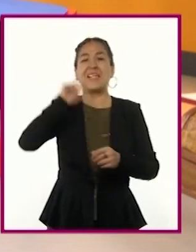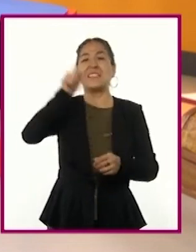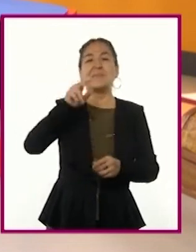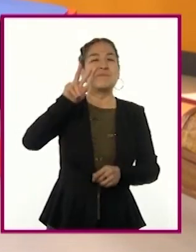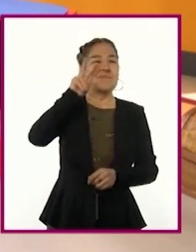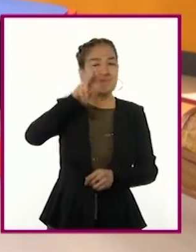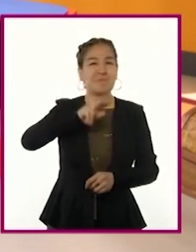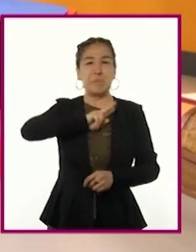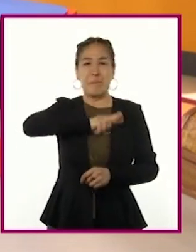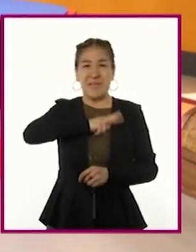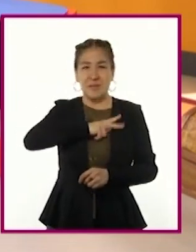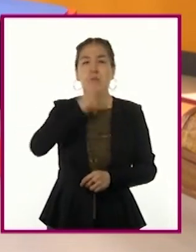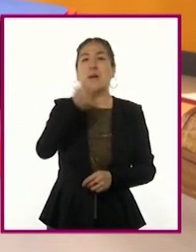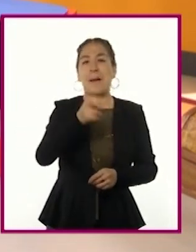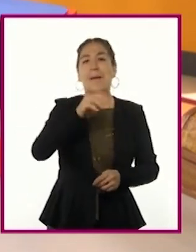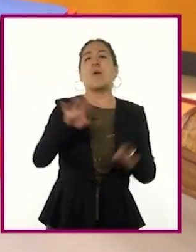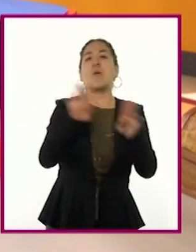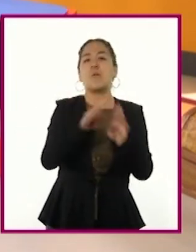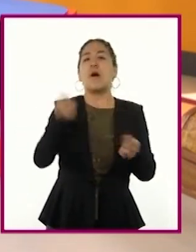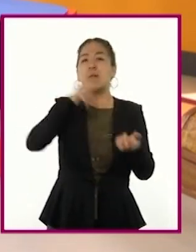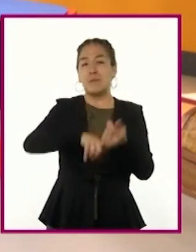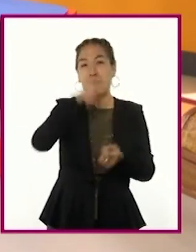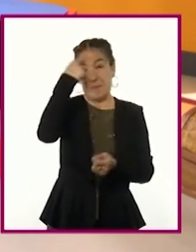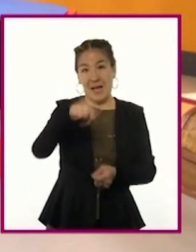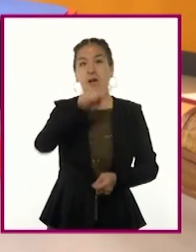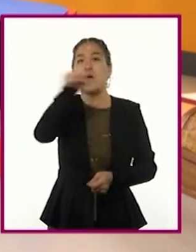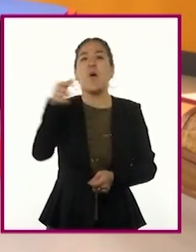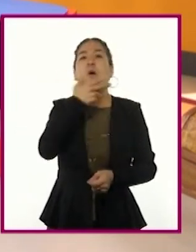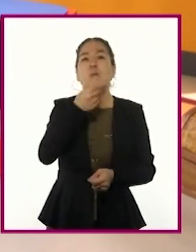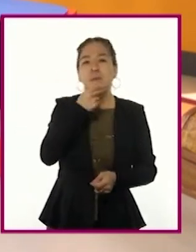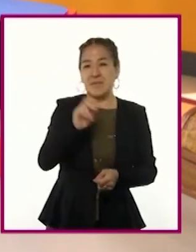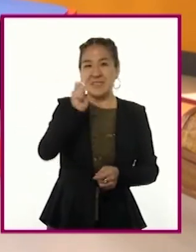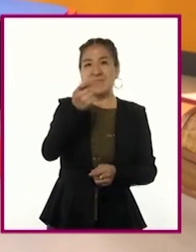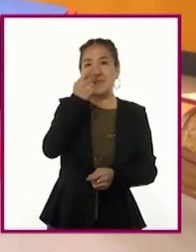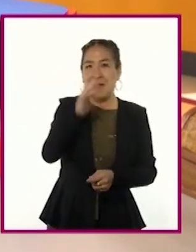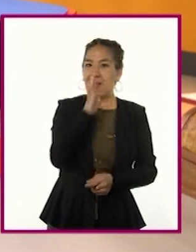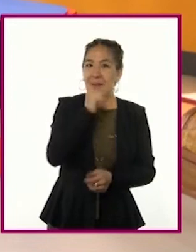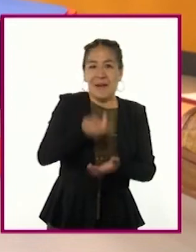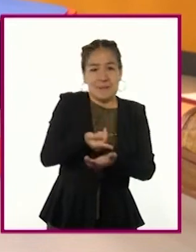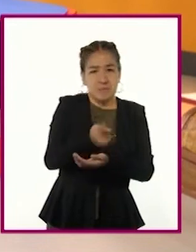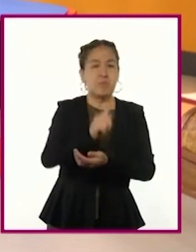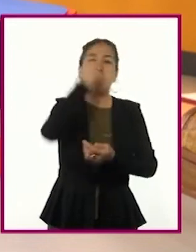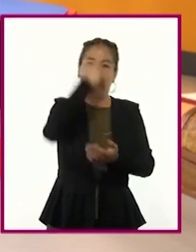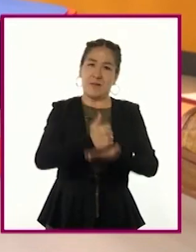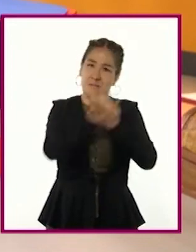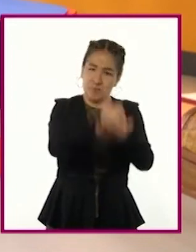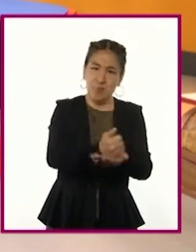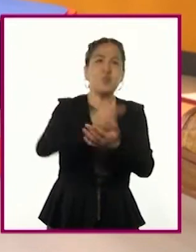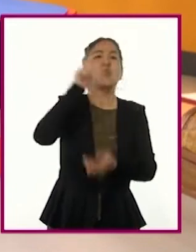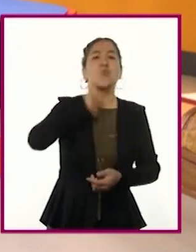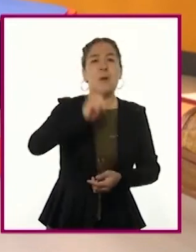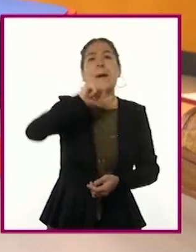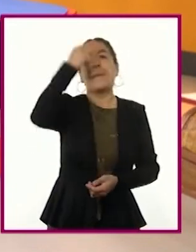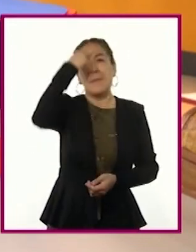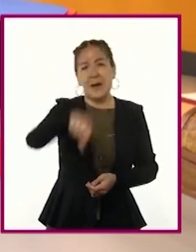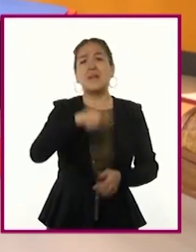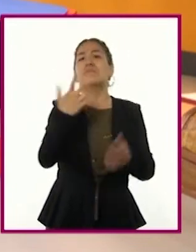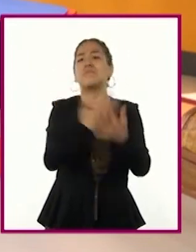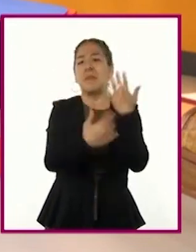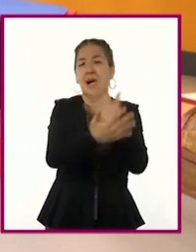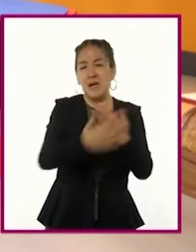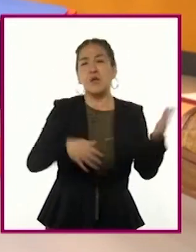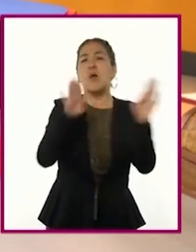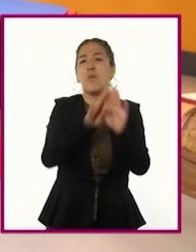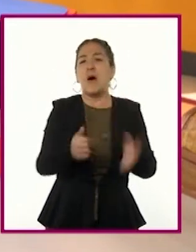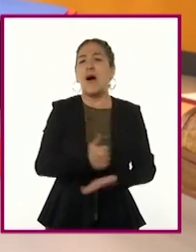e incluso previene la disfunción eréctil. En las mujeres, ayuda a la incontinencia urinaria y puede reducir